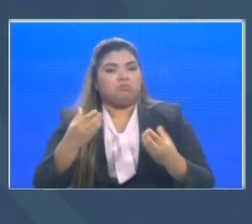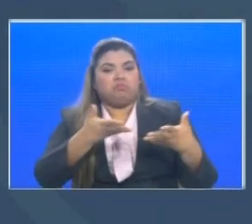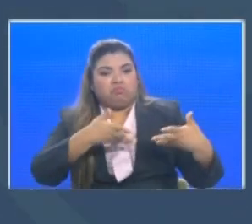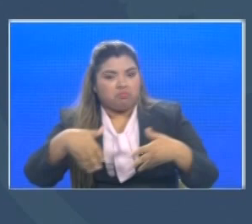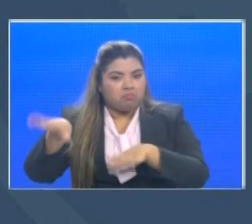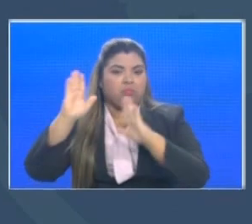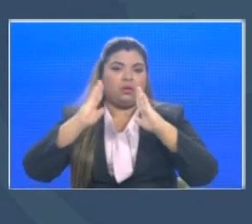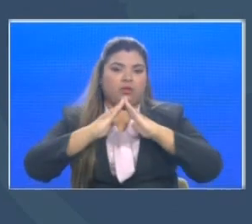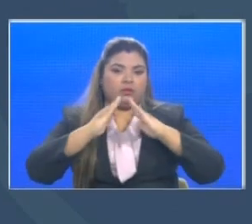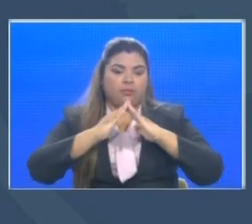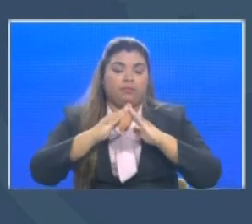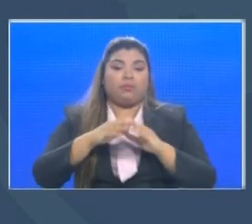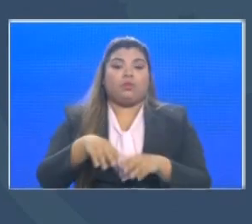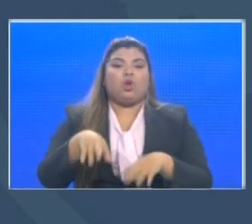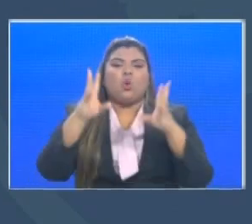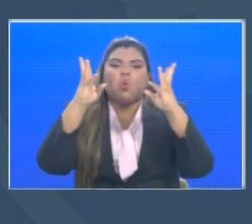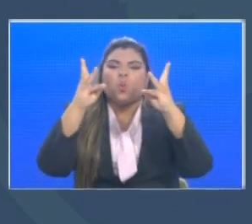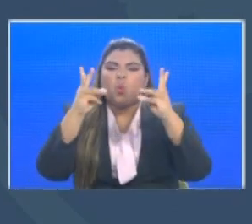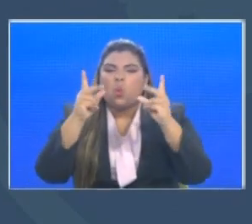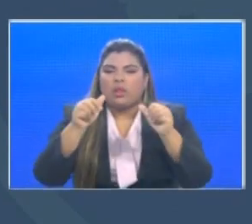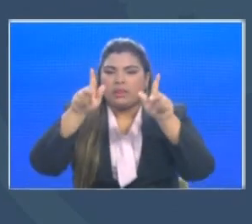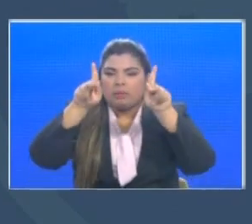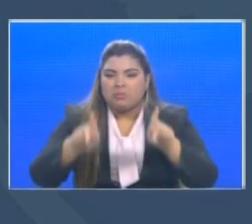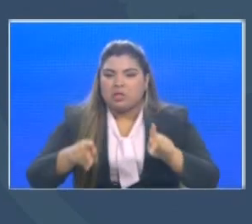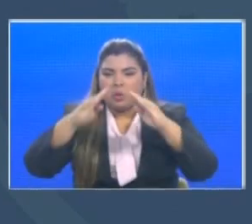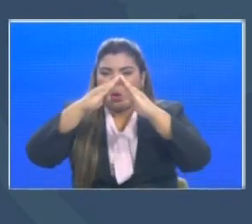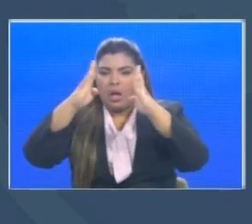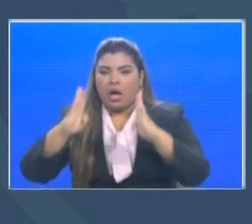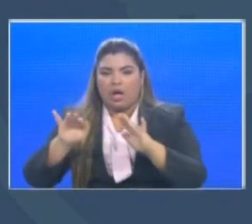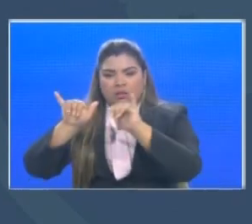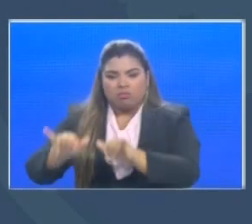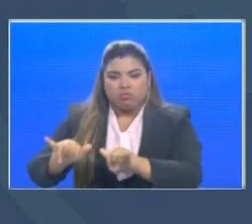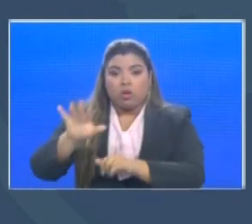En cuanto al aislamiento domiciliario, tenemos